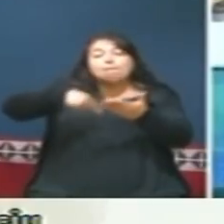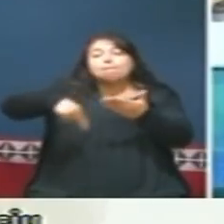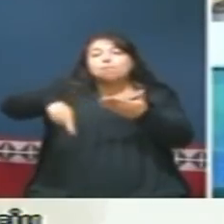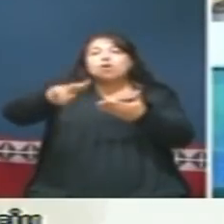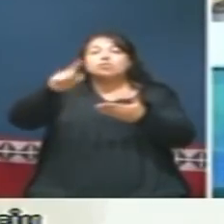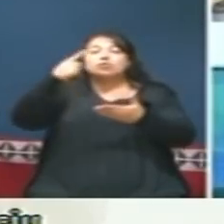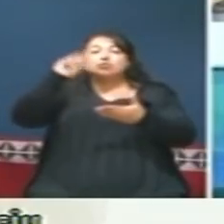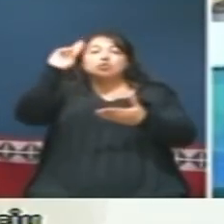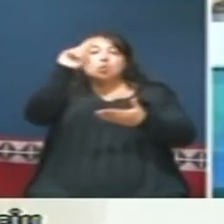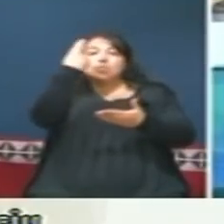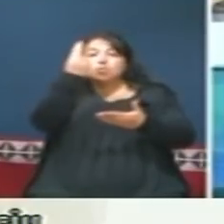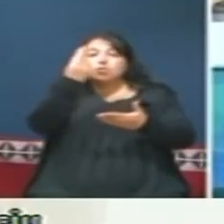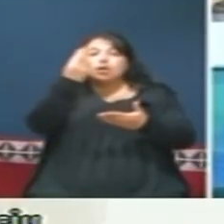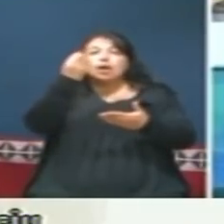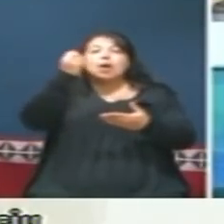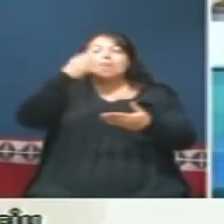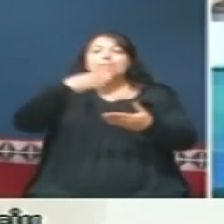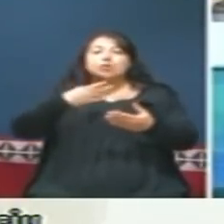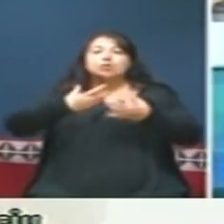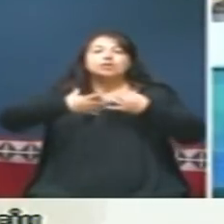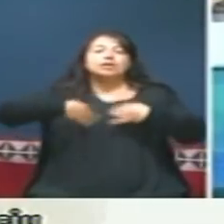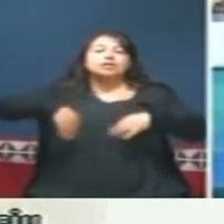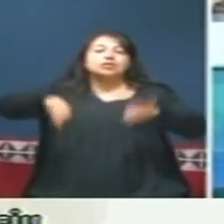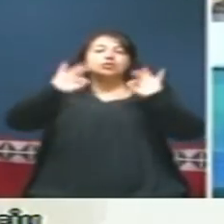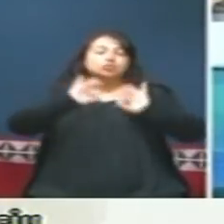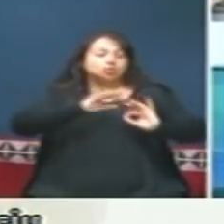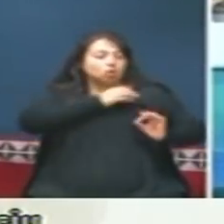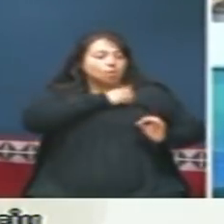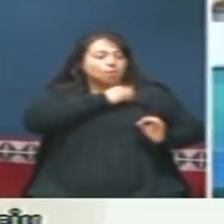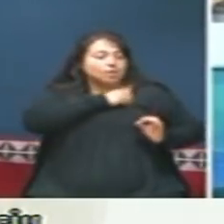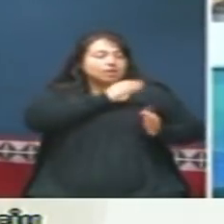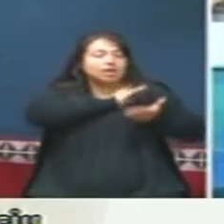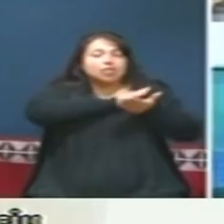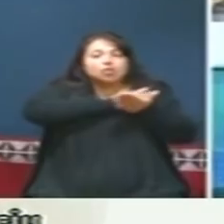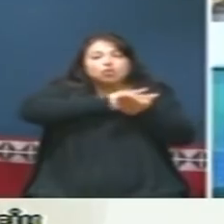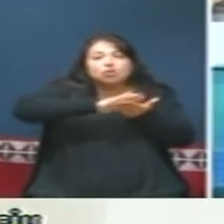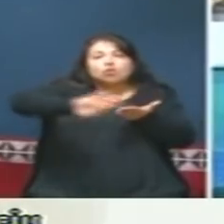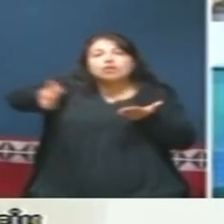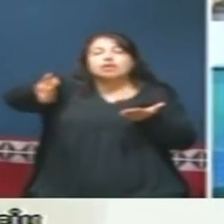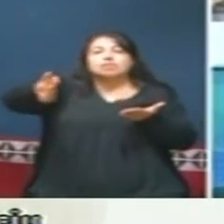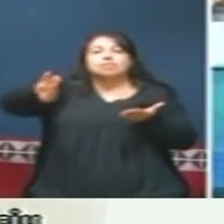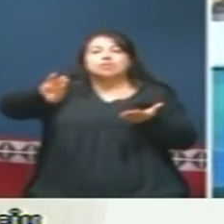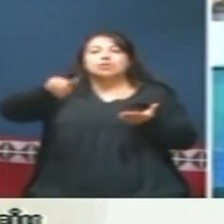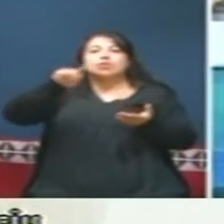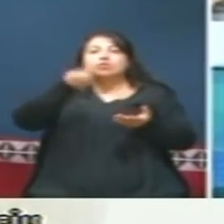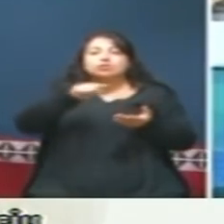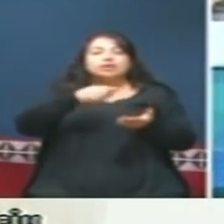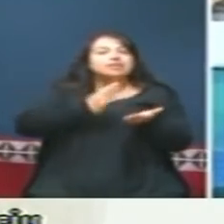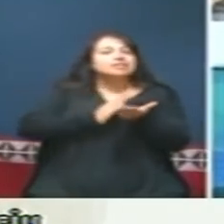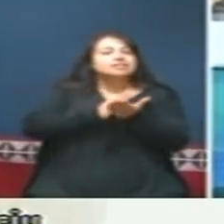el perdón de los pecados. Hagan esto en conmemoración mía.